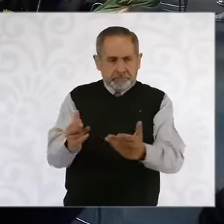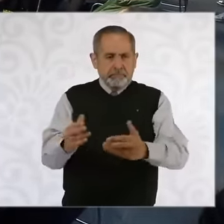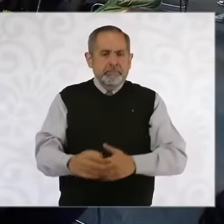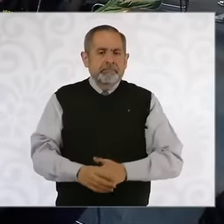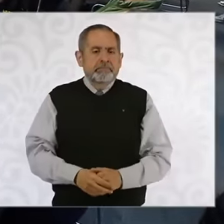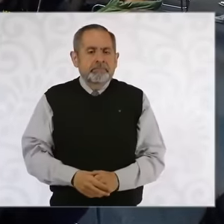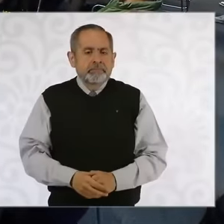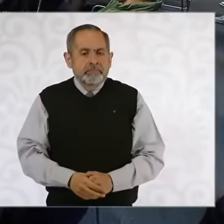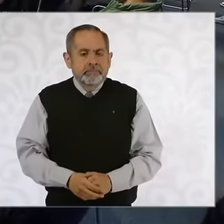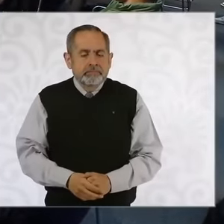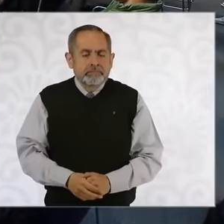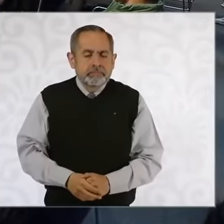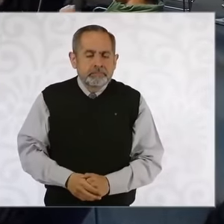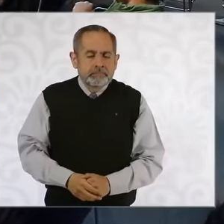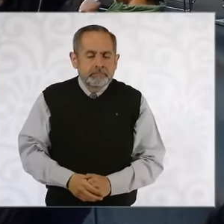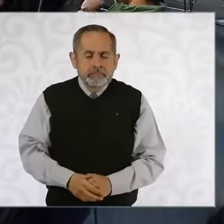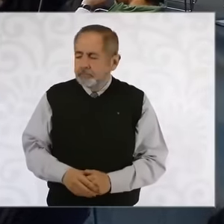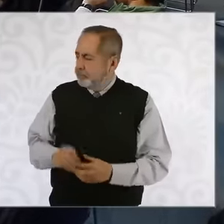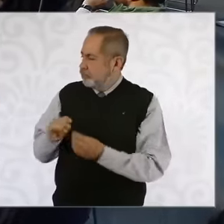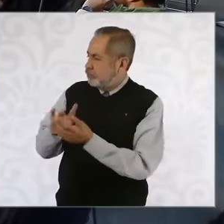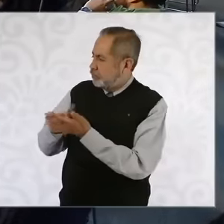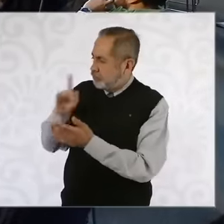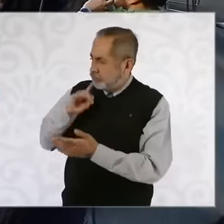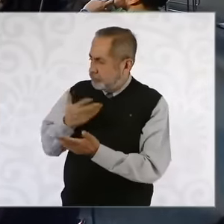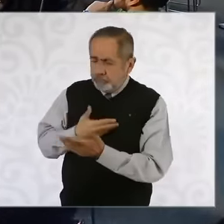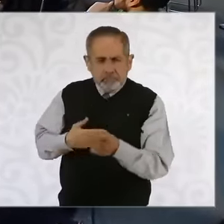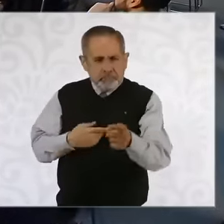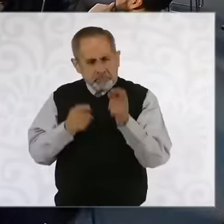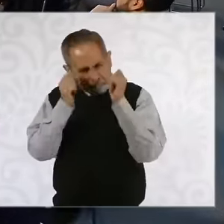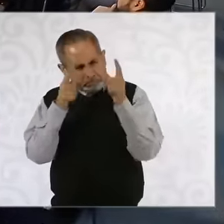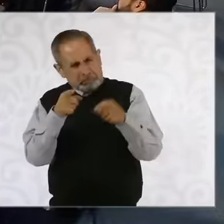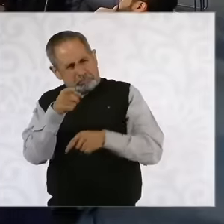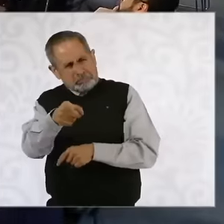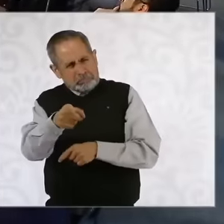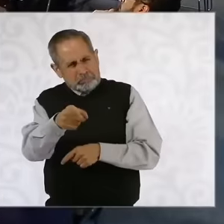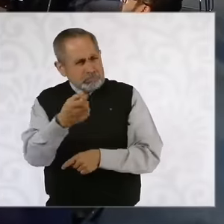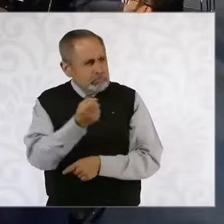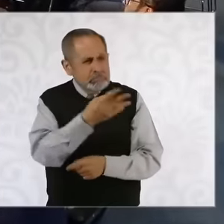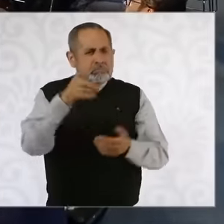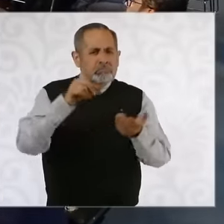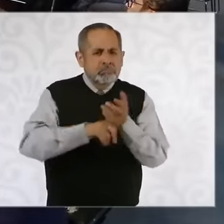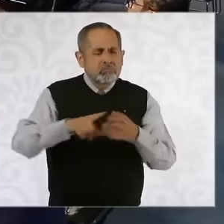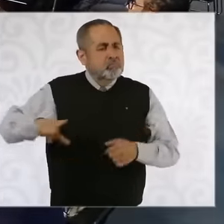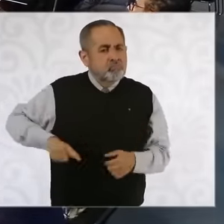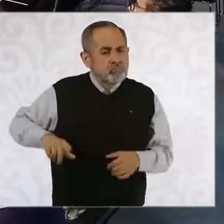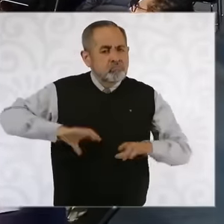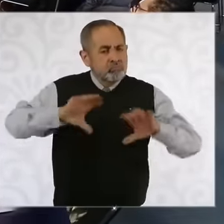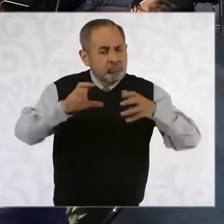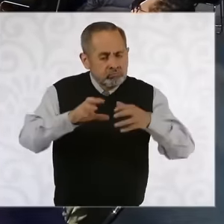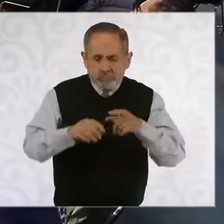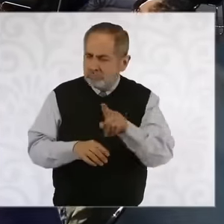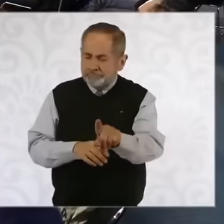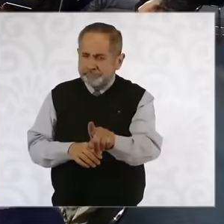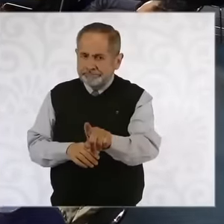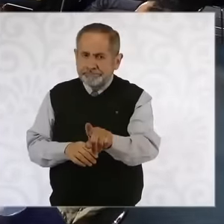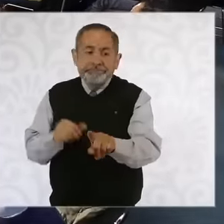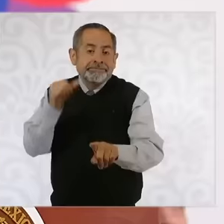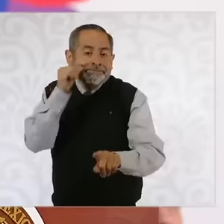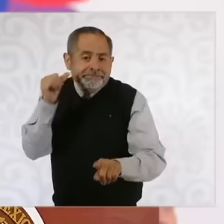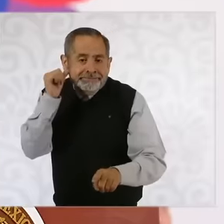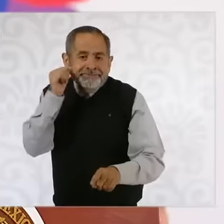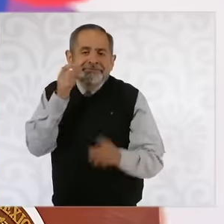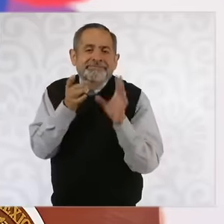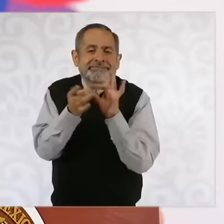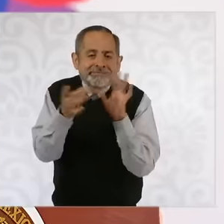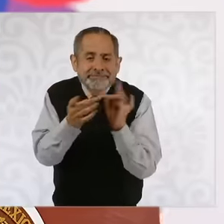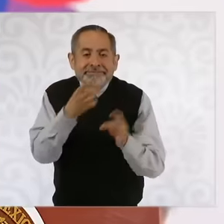Sí, muchas gracias, presidenta. Me llamó la atención esto que sea de organismos públicos, porque sí, lo que se presentó ayer es, como lo